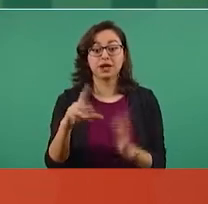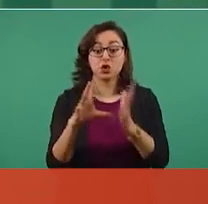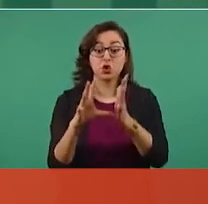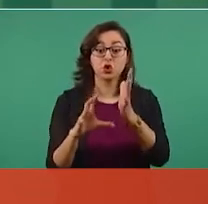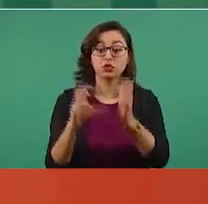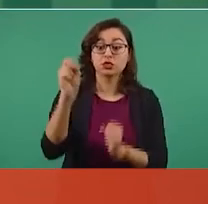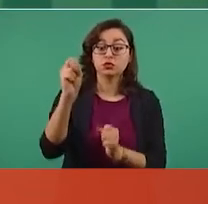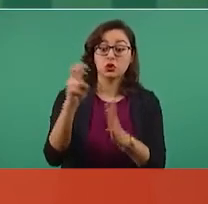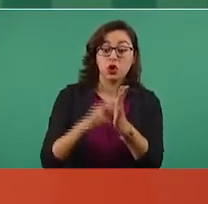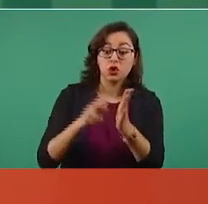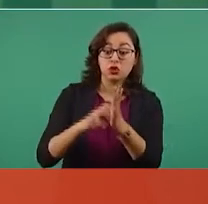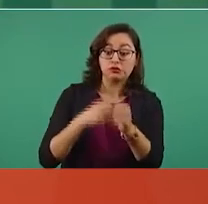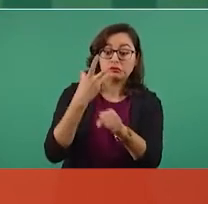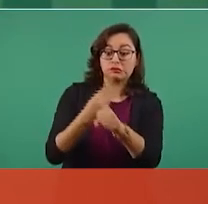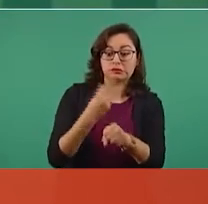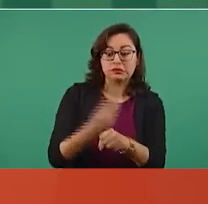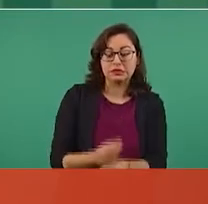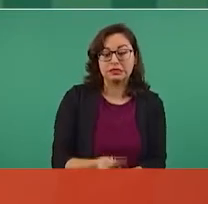la Constitución,